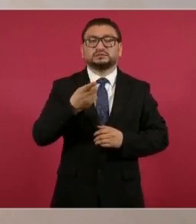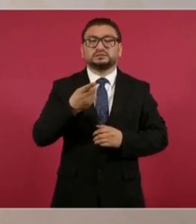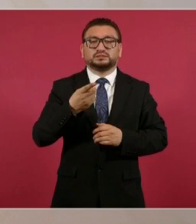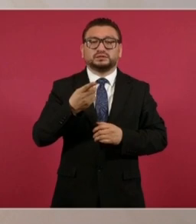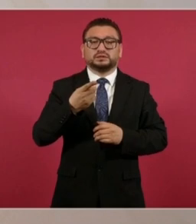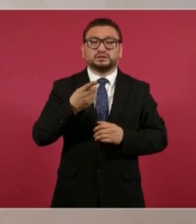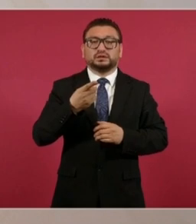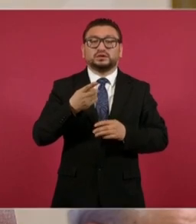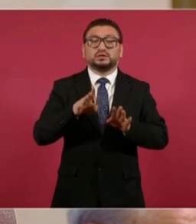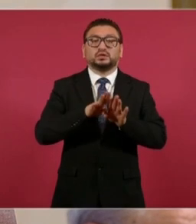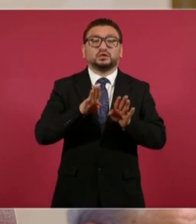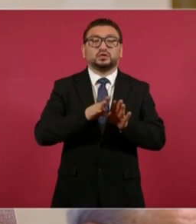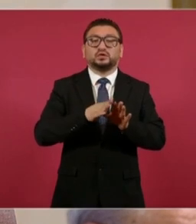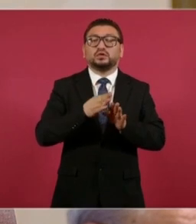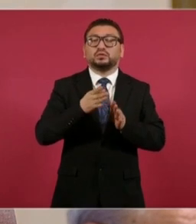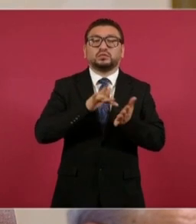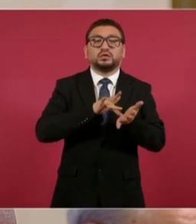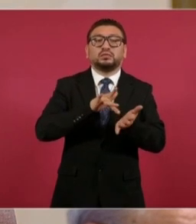los